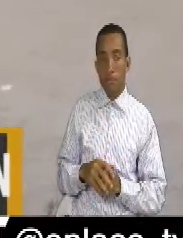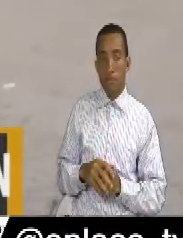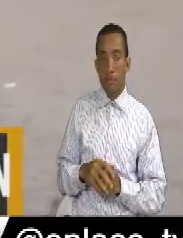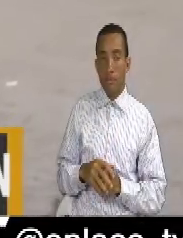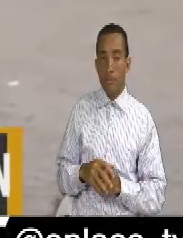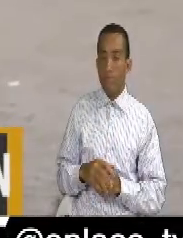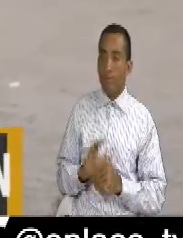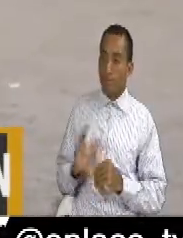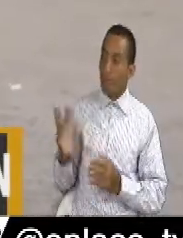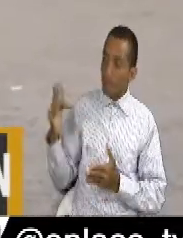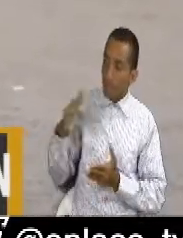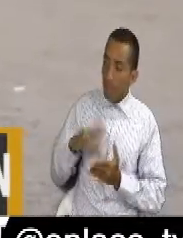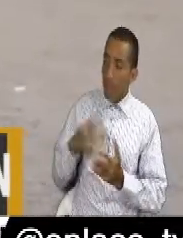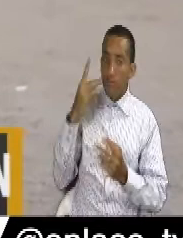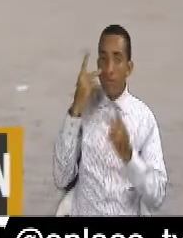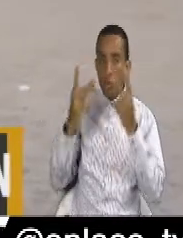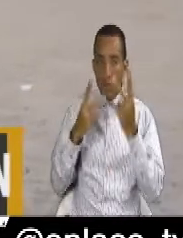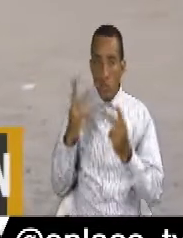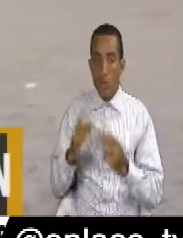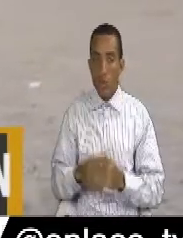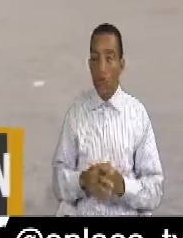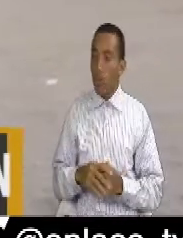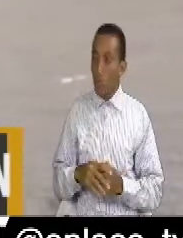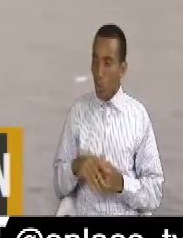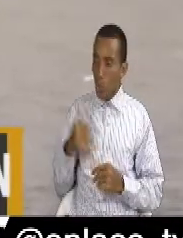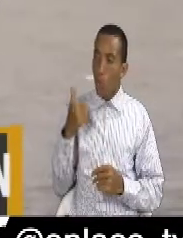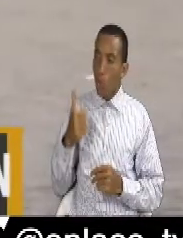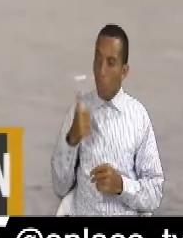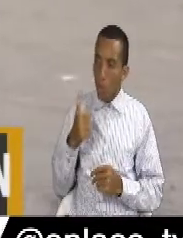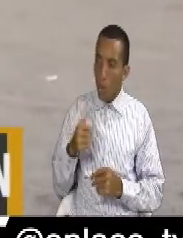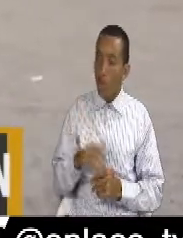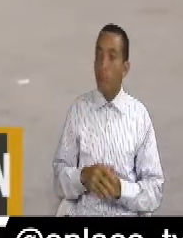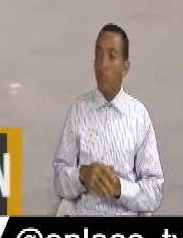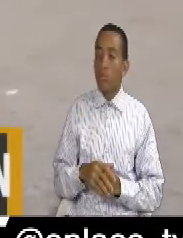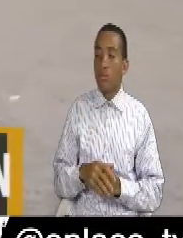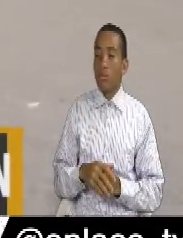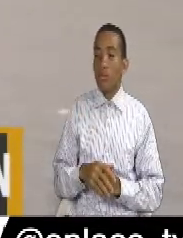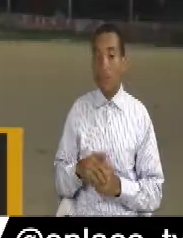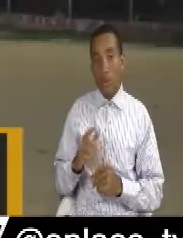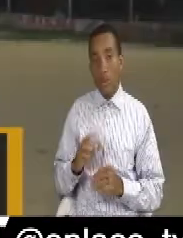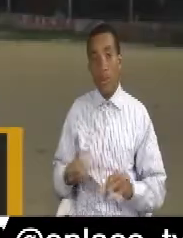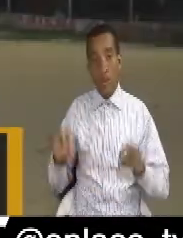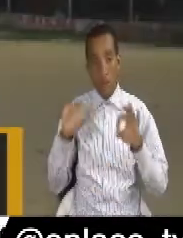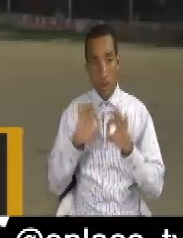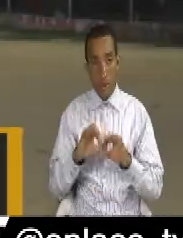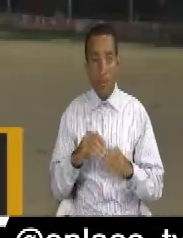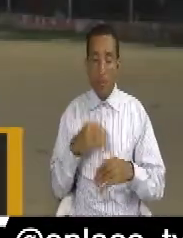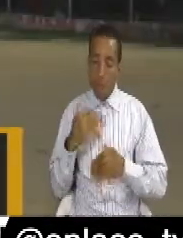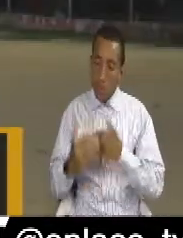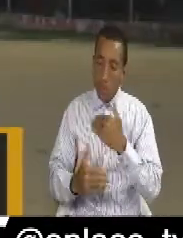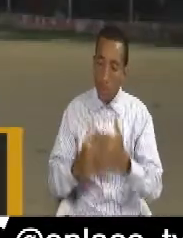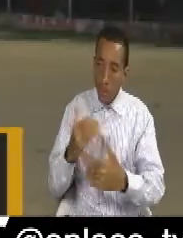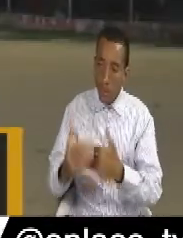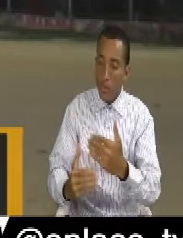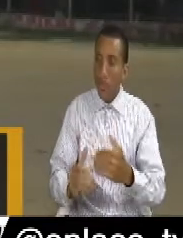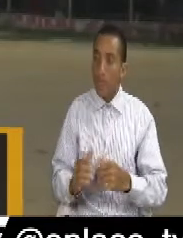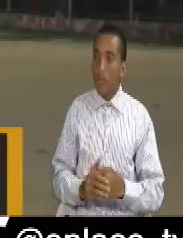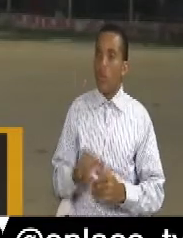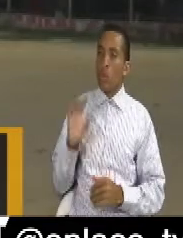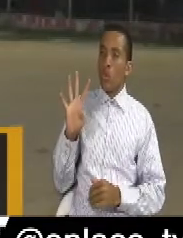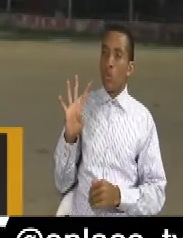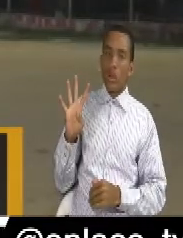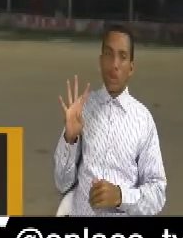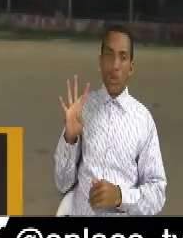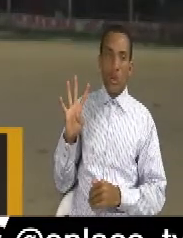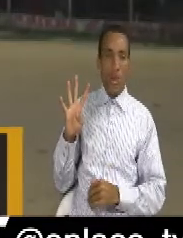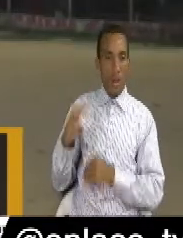vienen a visitarnos y vienen con buen motivo. Igual es bonito hacernos conocer. Esto nos viene desarrollando desde hace 4 años. Desde